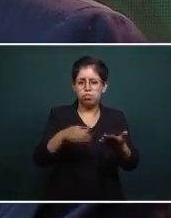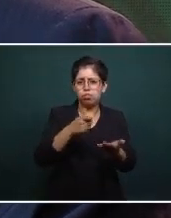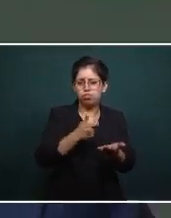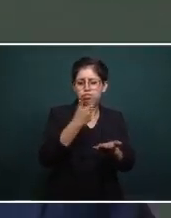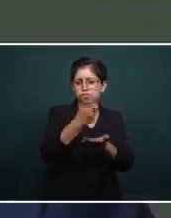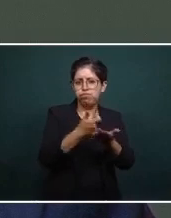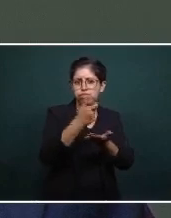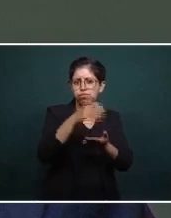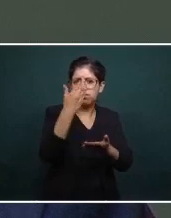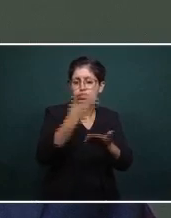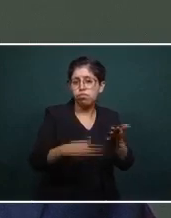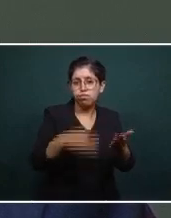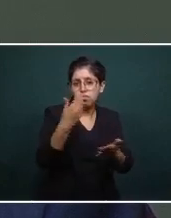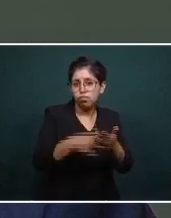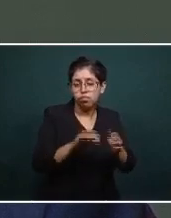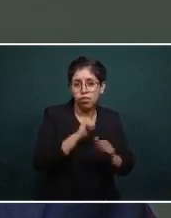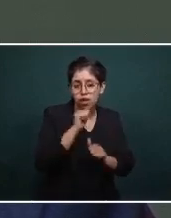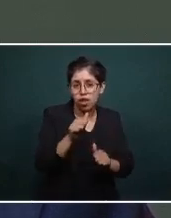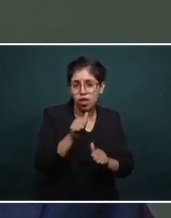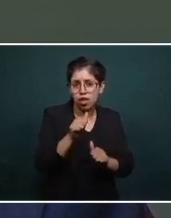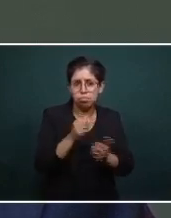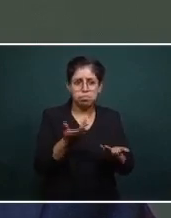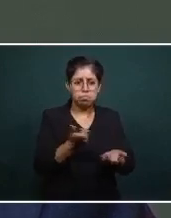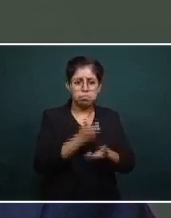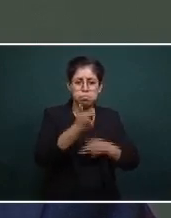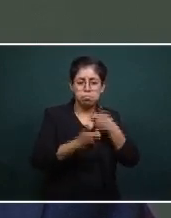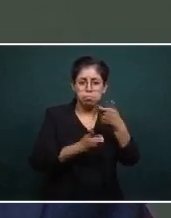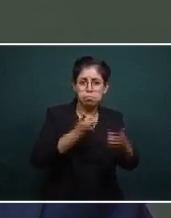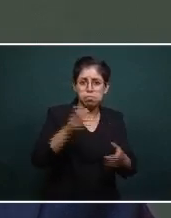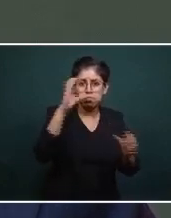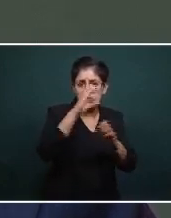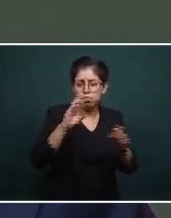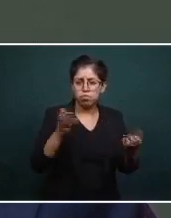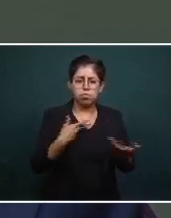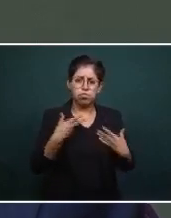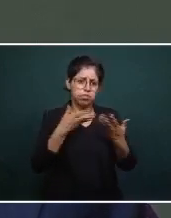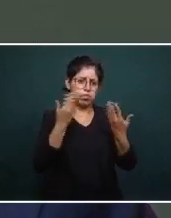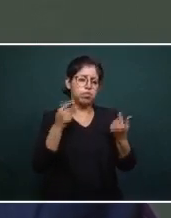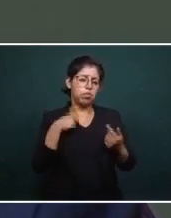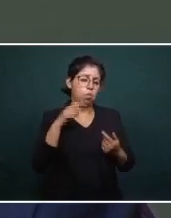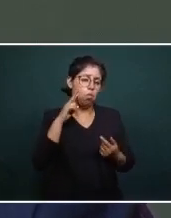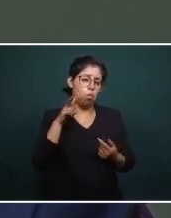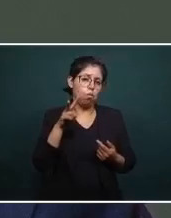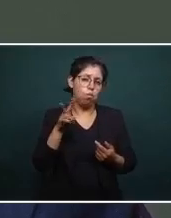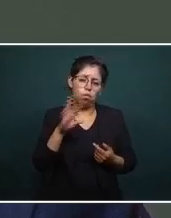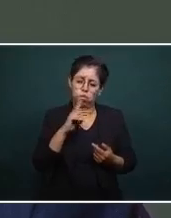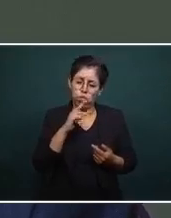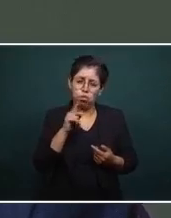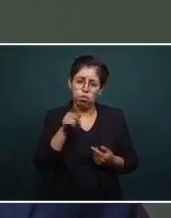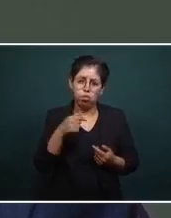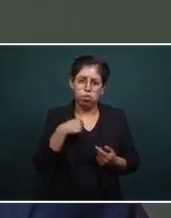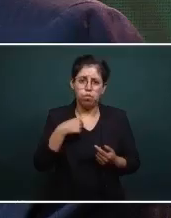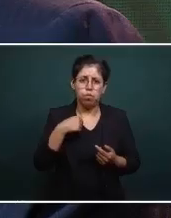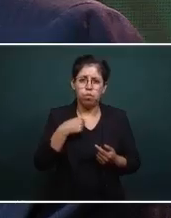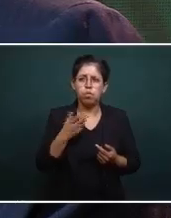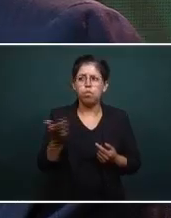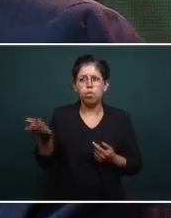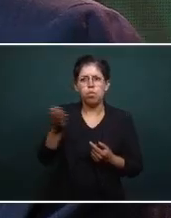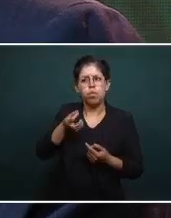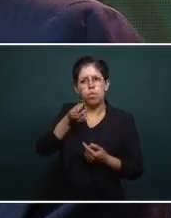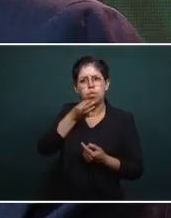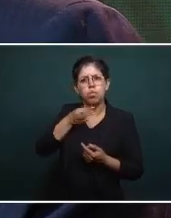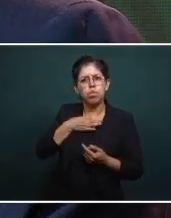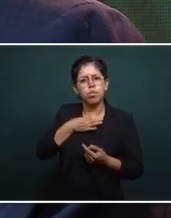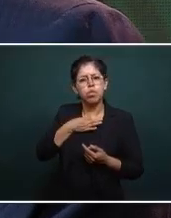reduciendo el presupuesto destinado a la cultura y al cine. Voy de todas maneras a pedir